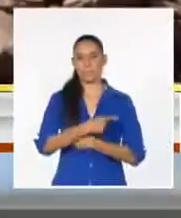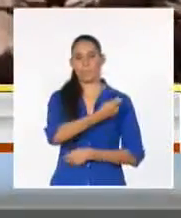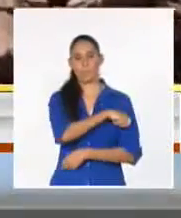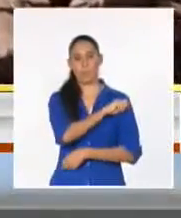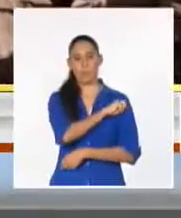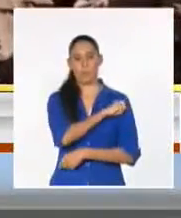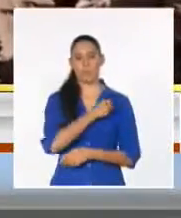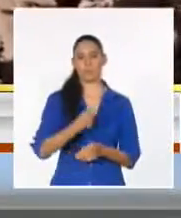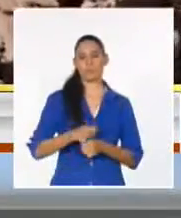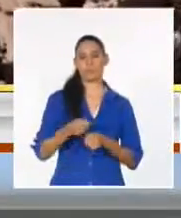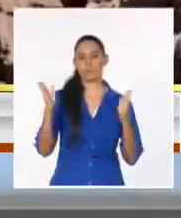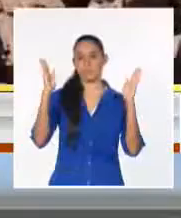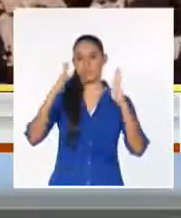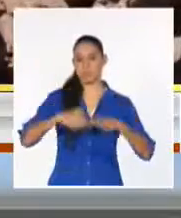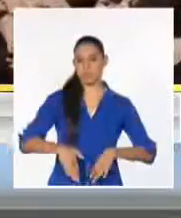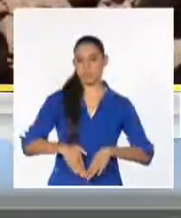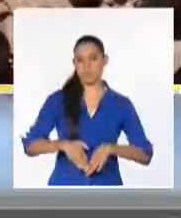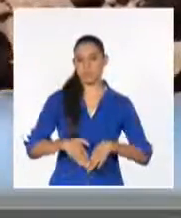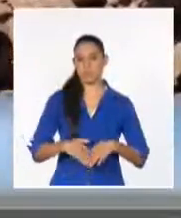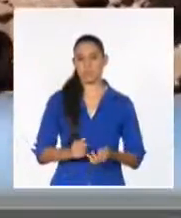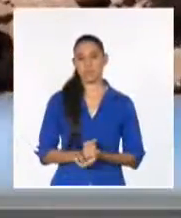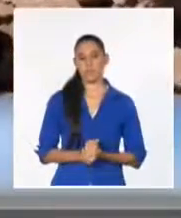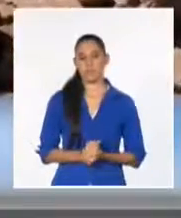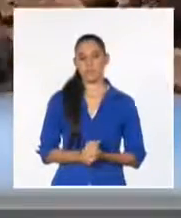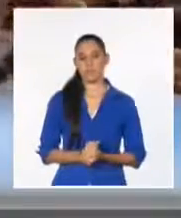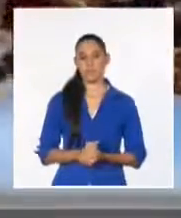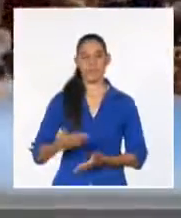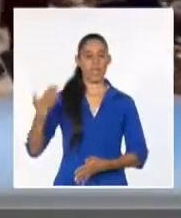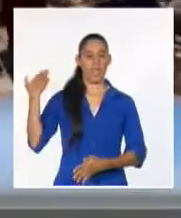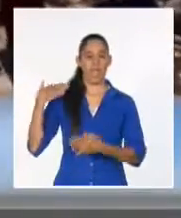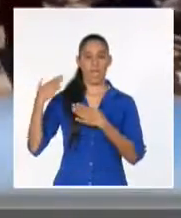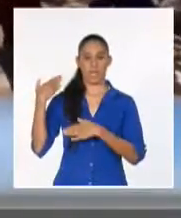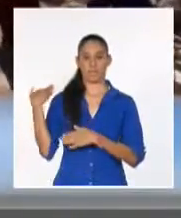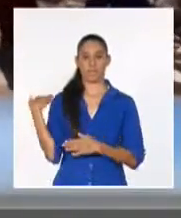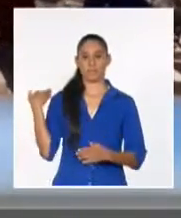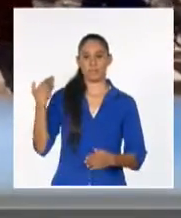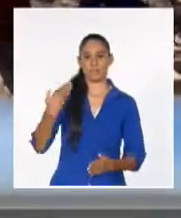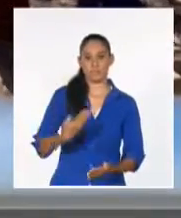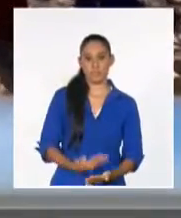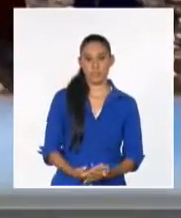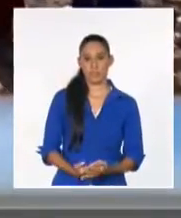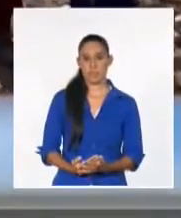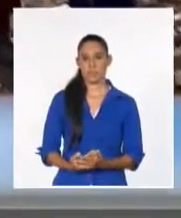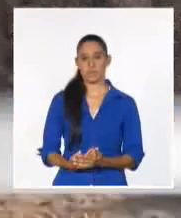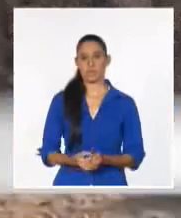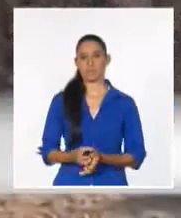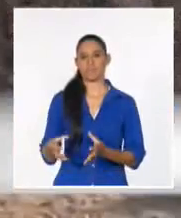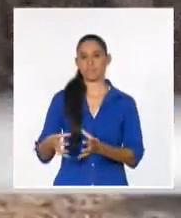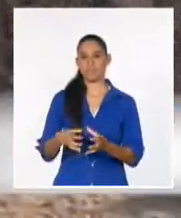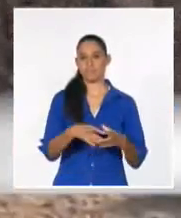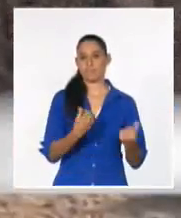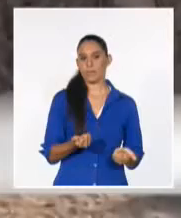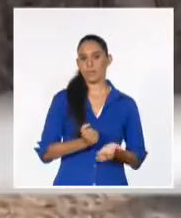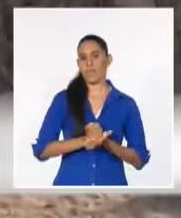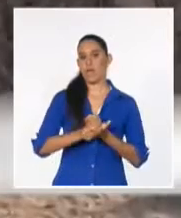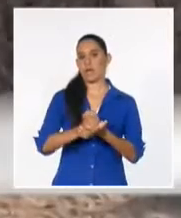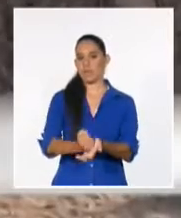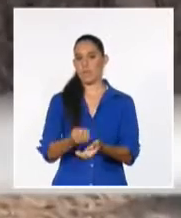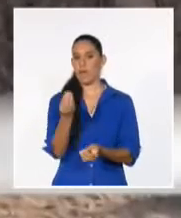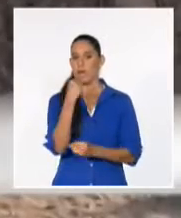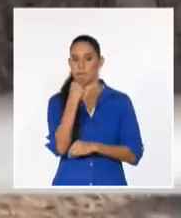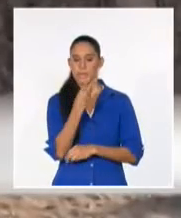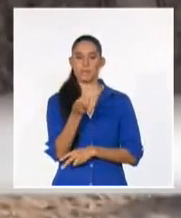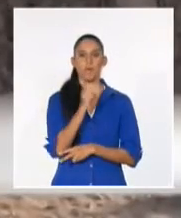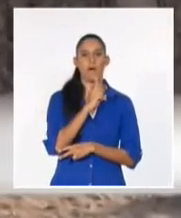de los movimientos telúricos más mortíferos de hace décadas. Naciones Unidas ha estado proporcionando servicios médicos, alimentos, agua